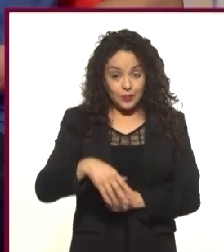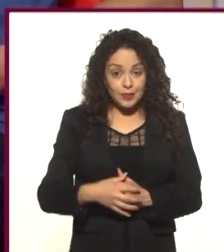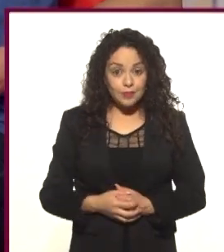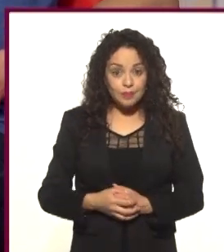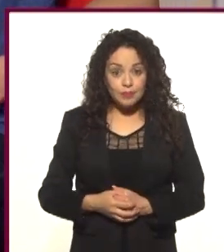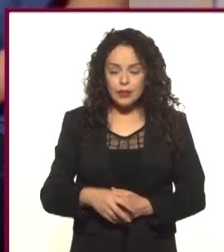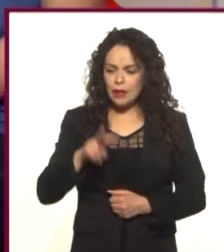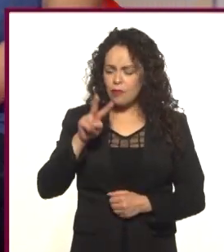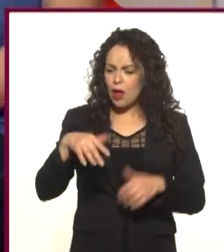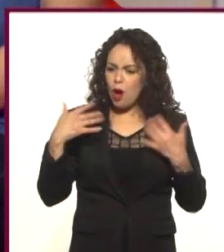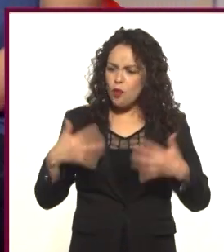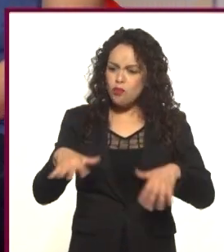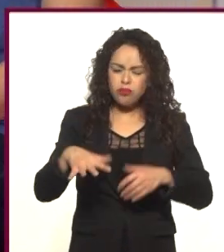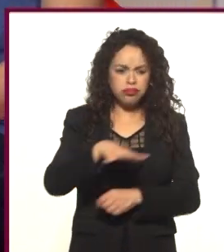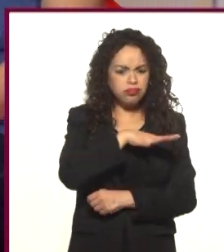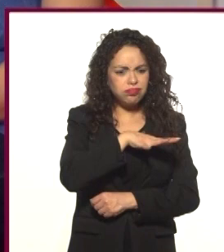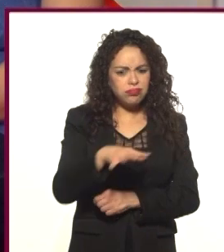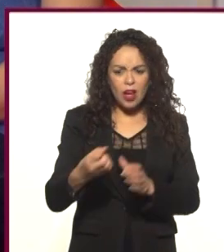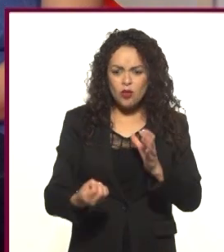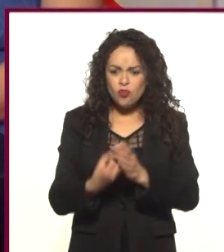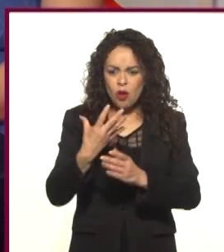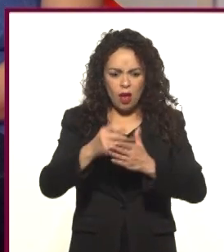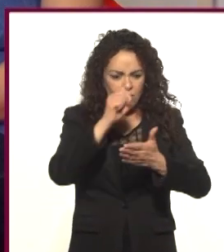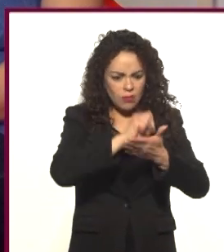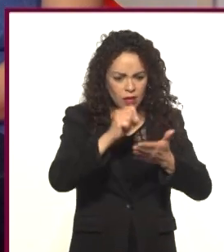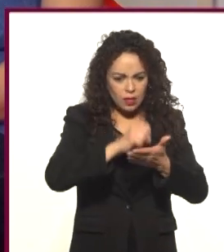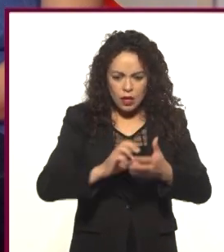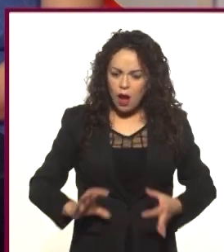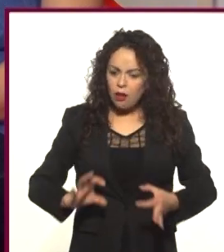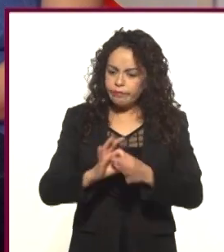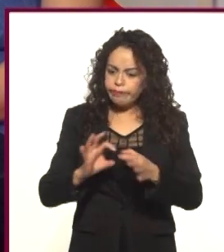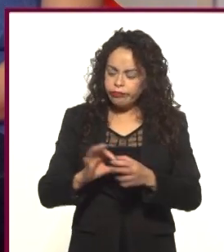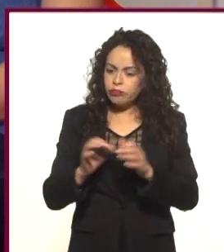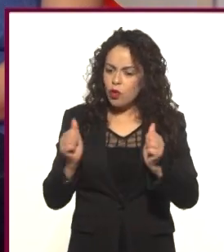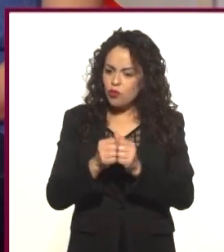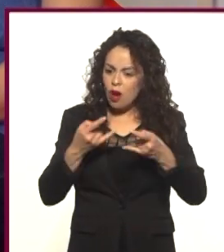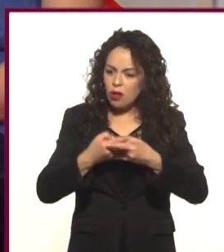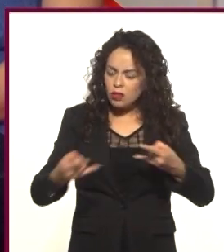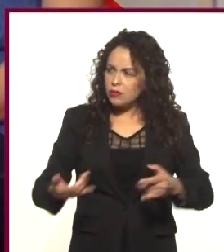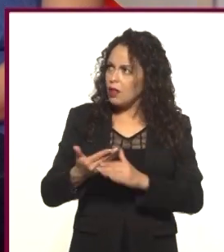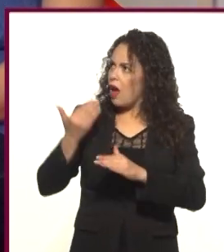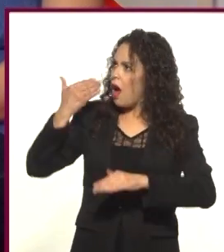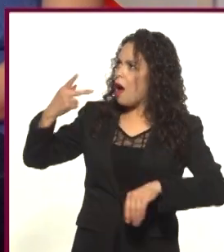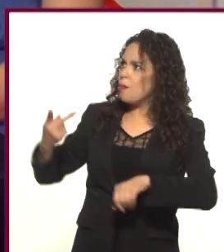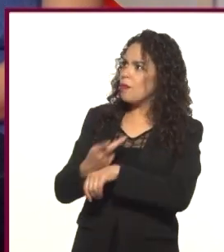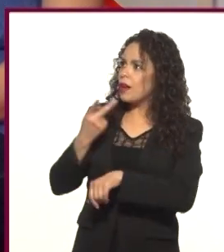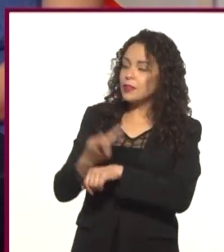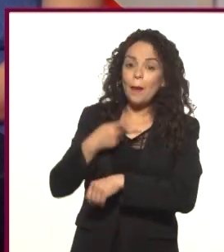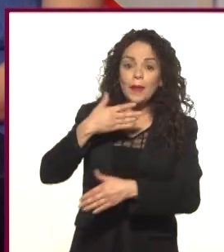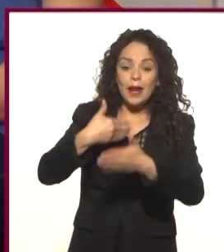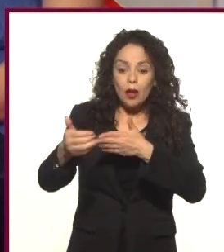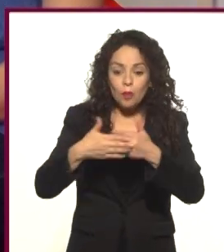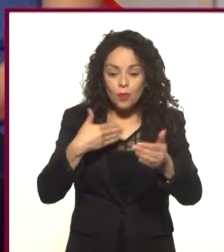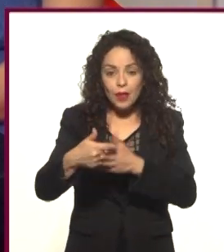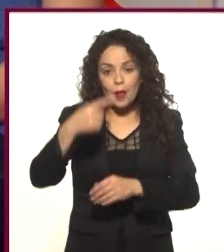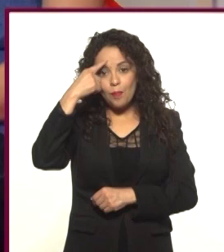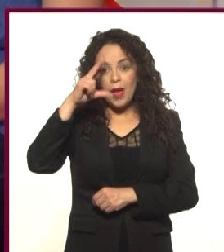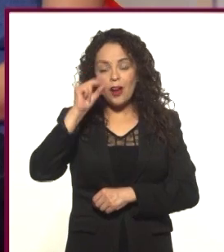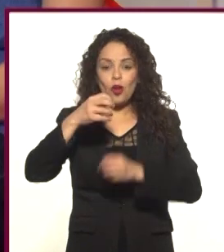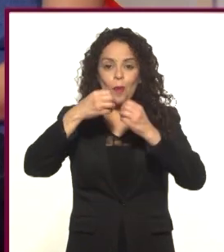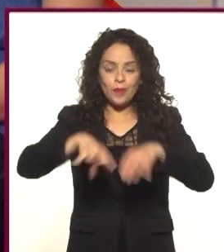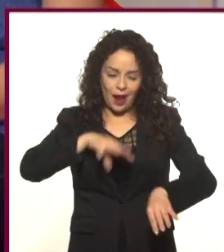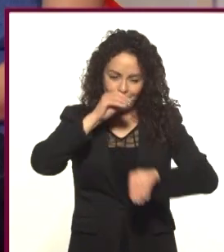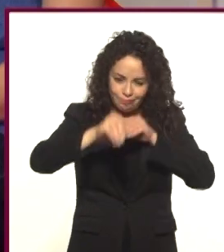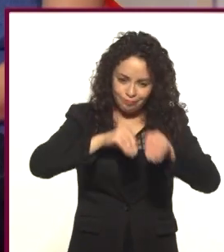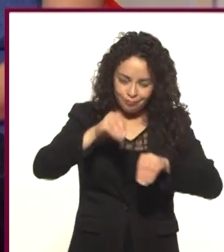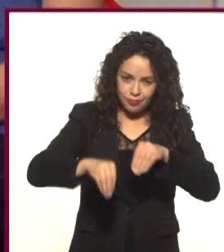creen? Es increíble ver cómo nuestras nuevas narrativas adaptan historias del pasado y las actualizan para que no se pierdan.